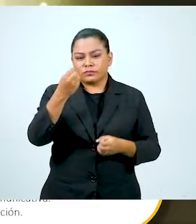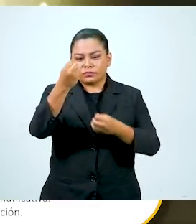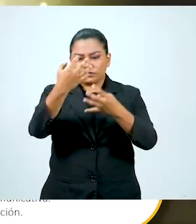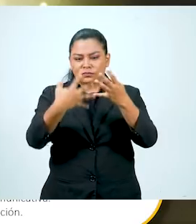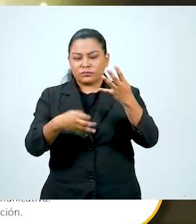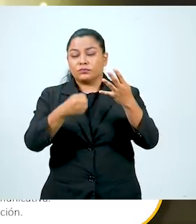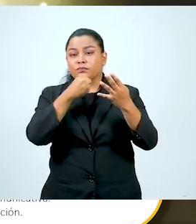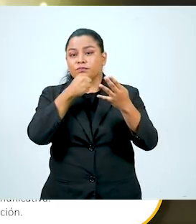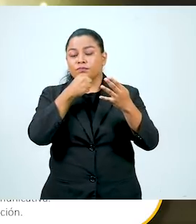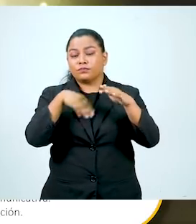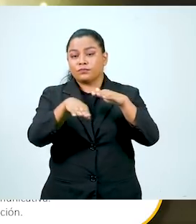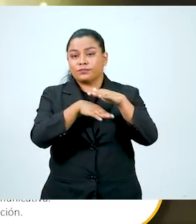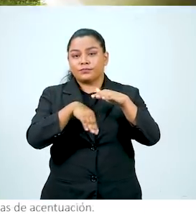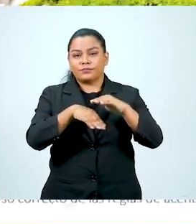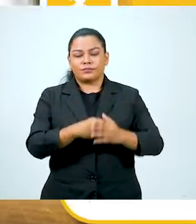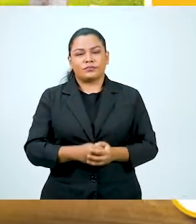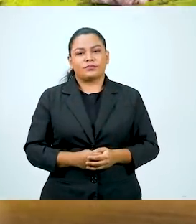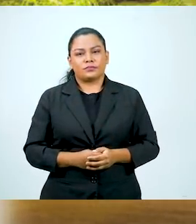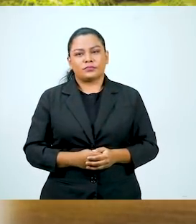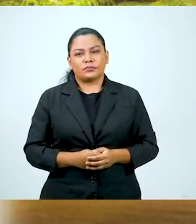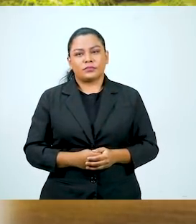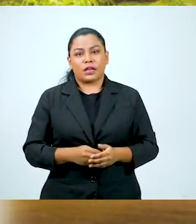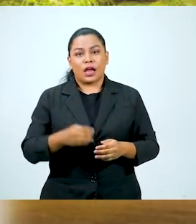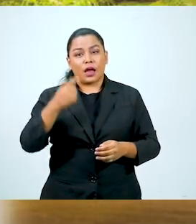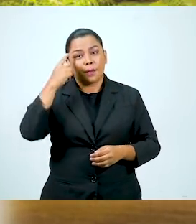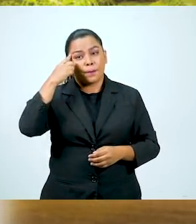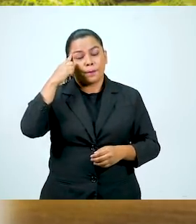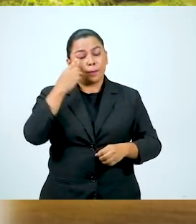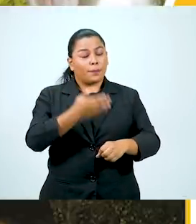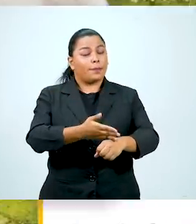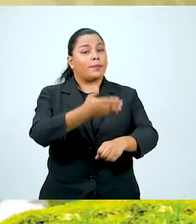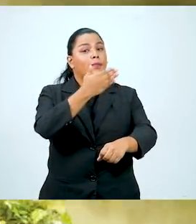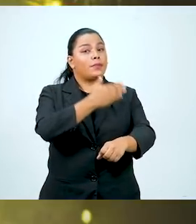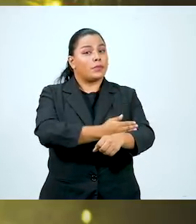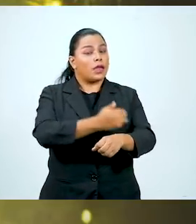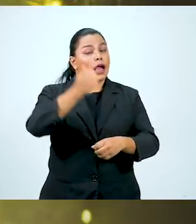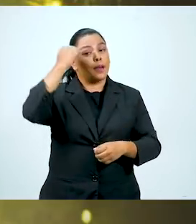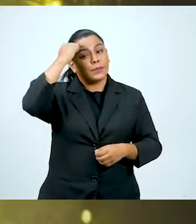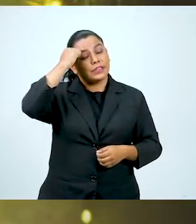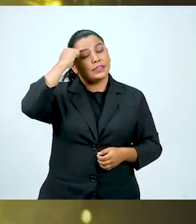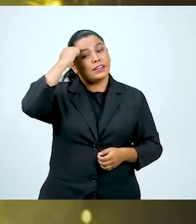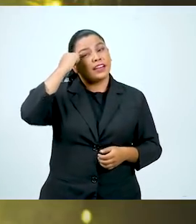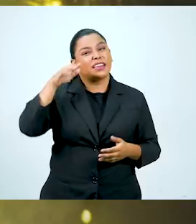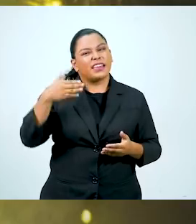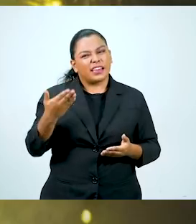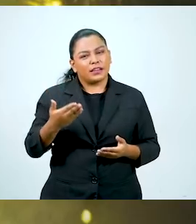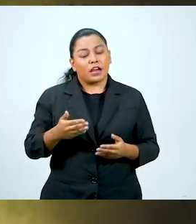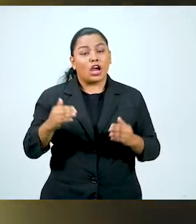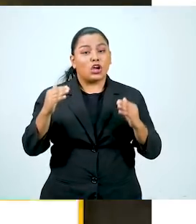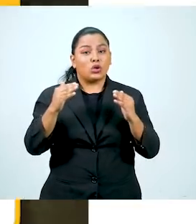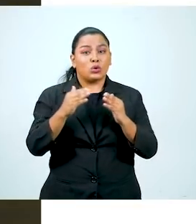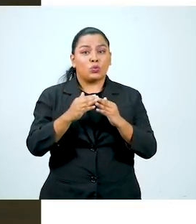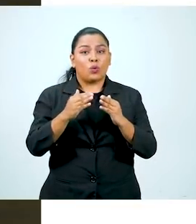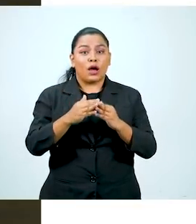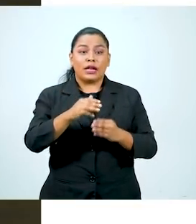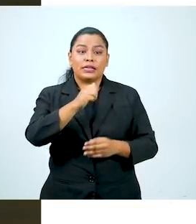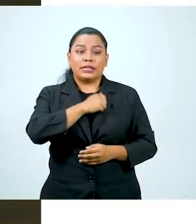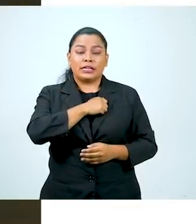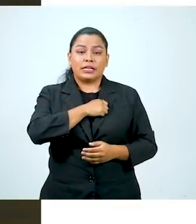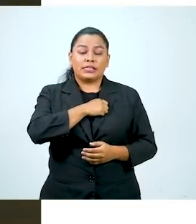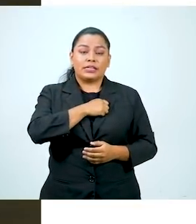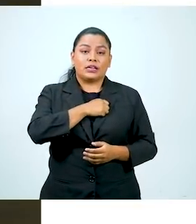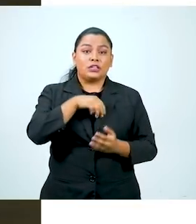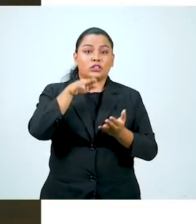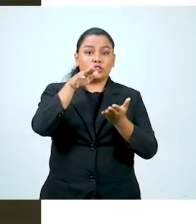con información básica: el antes de empezar, el aprenderás a y el producto de la